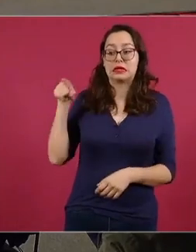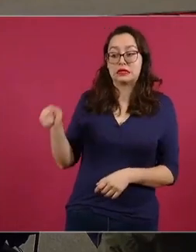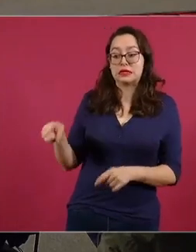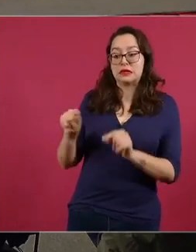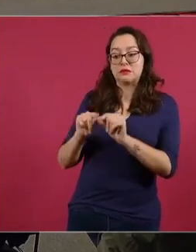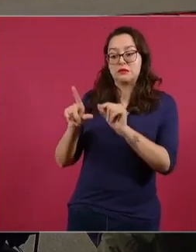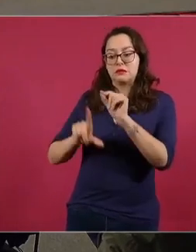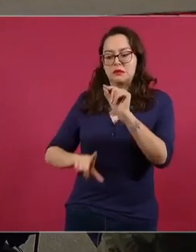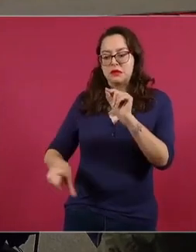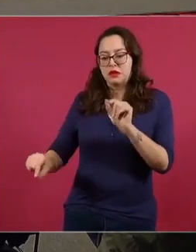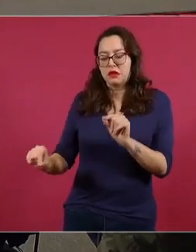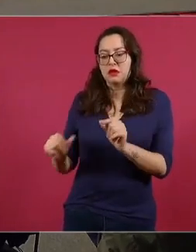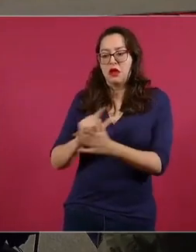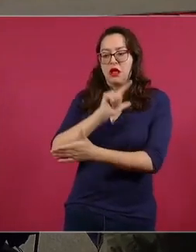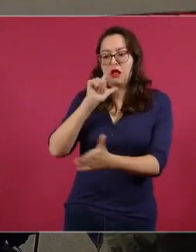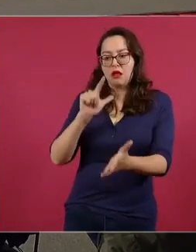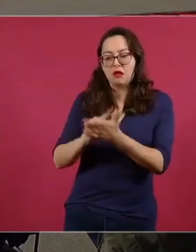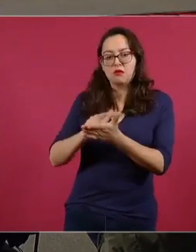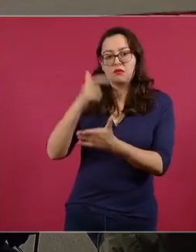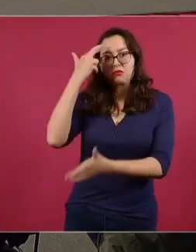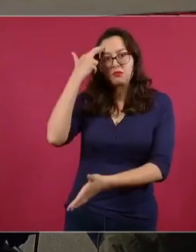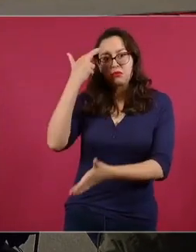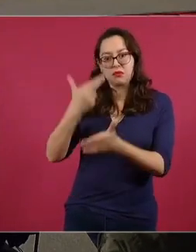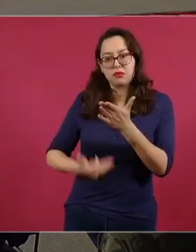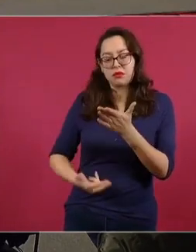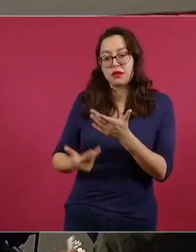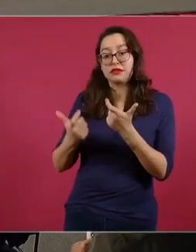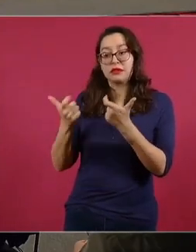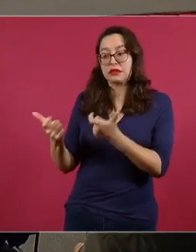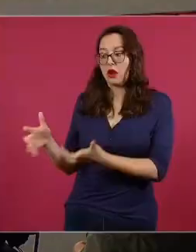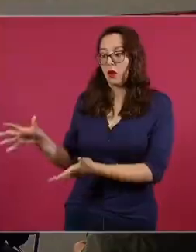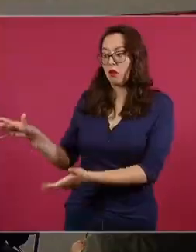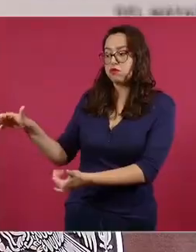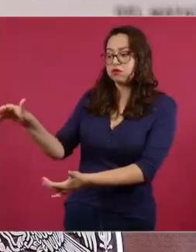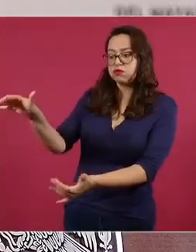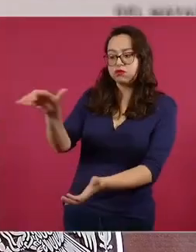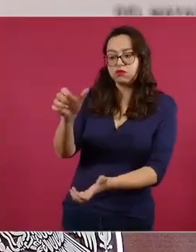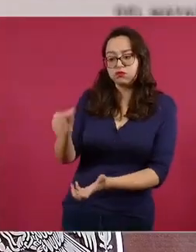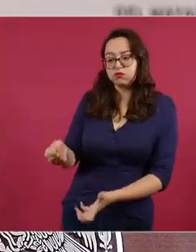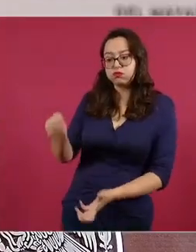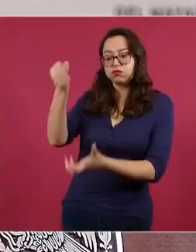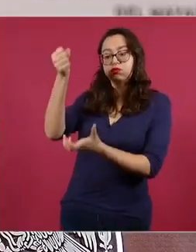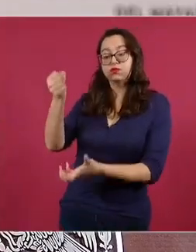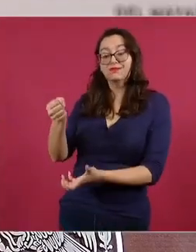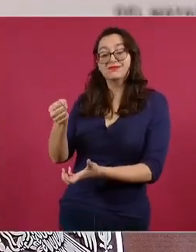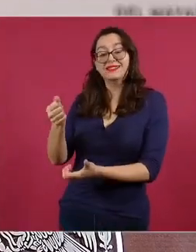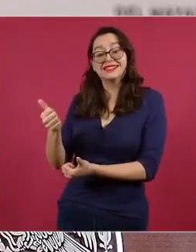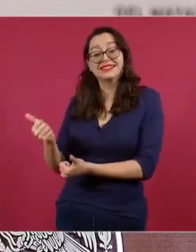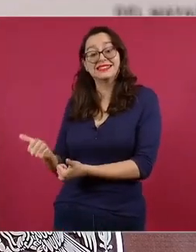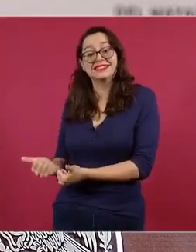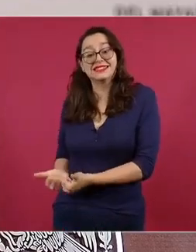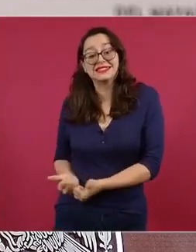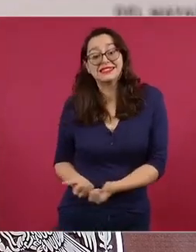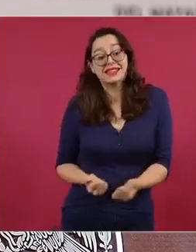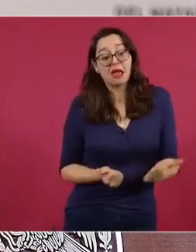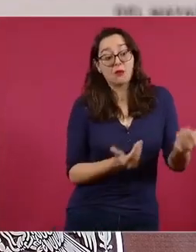el dinero salió al extranjero y a través de una